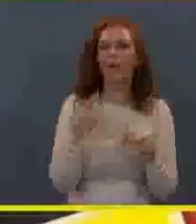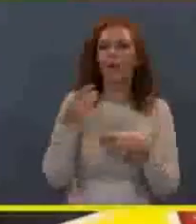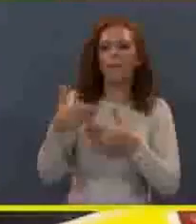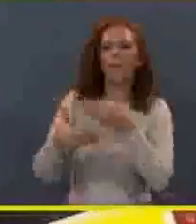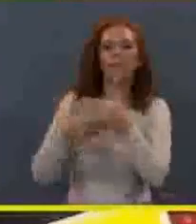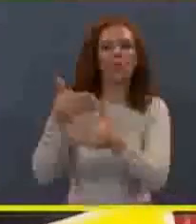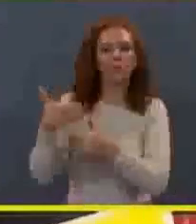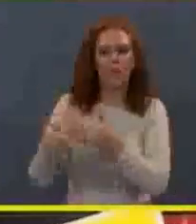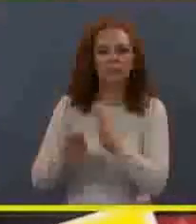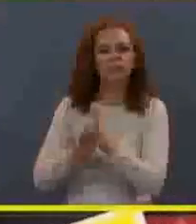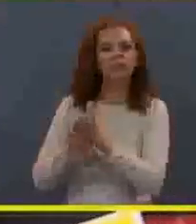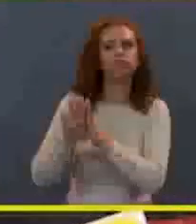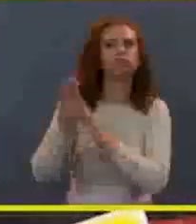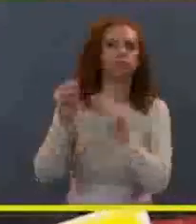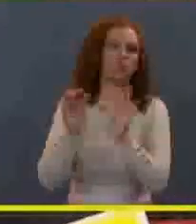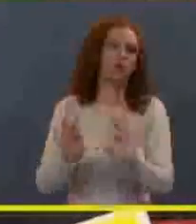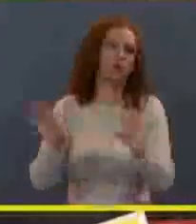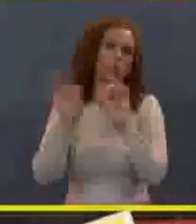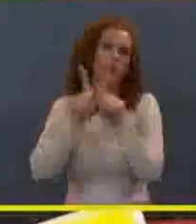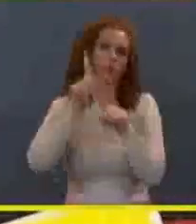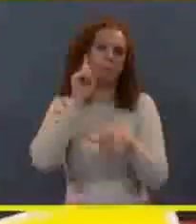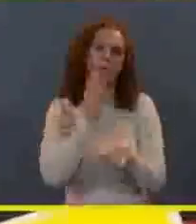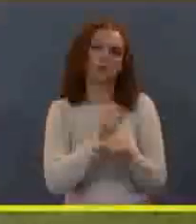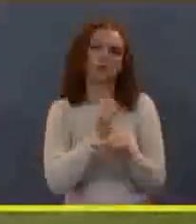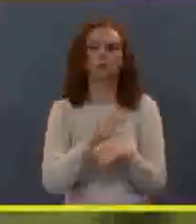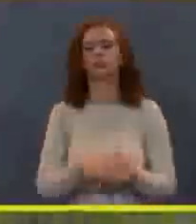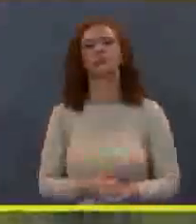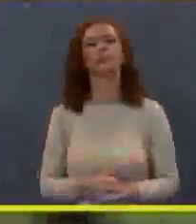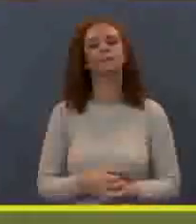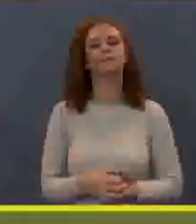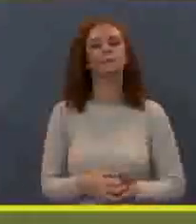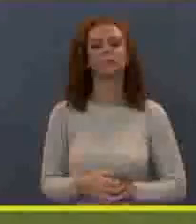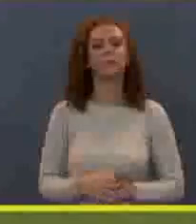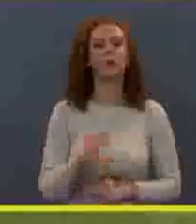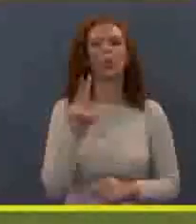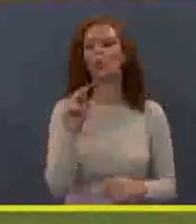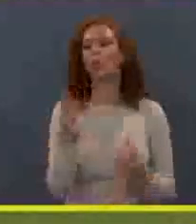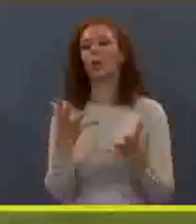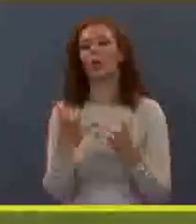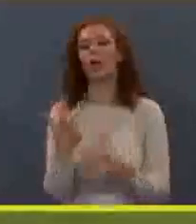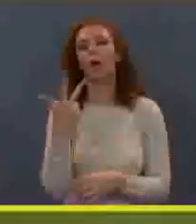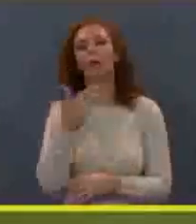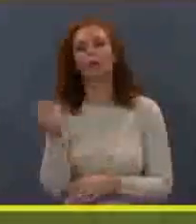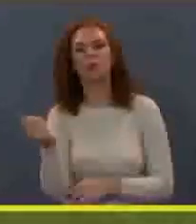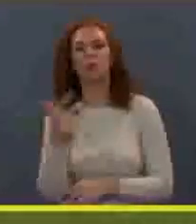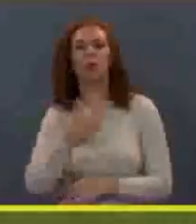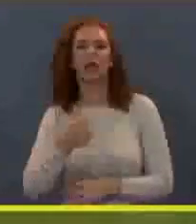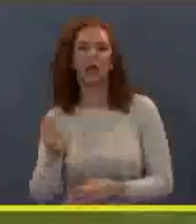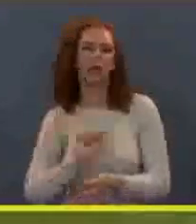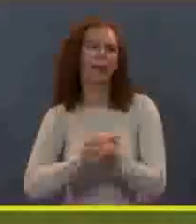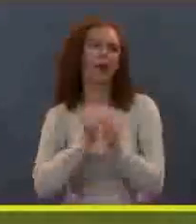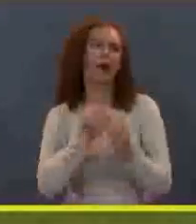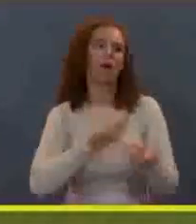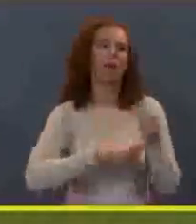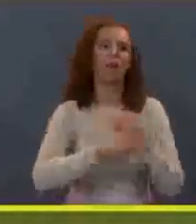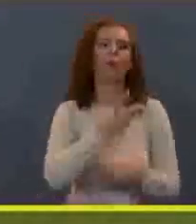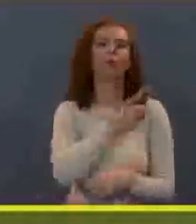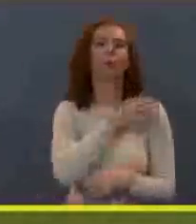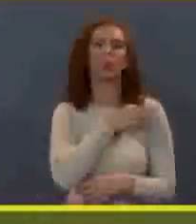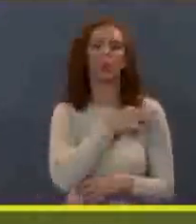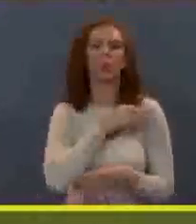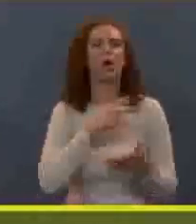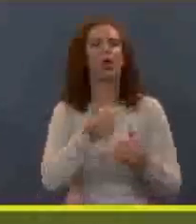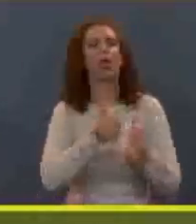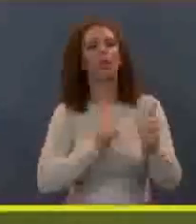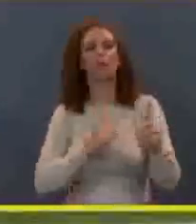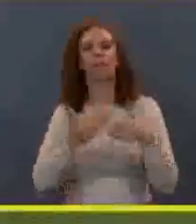proceso es muy importante también para la institución. Y no queremos que cada 3 meses se esté cambiando de entrenador y se vuelva atrás el